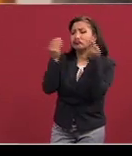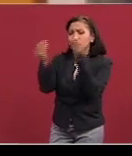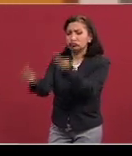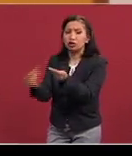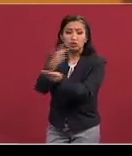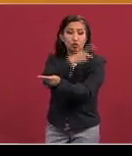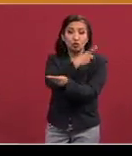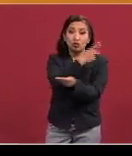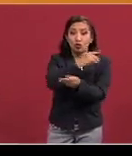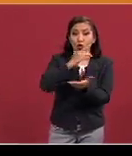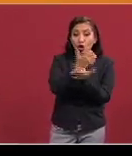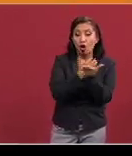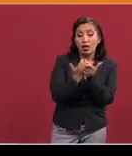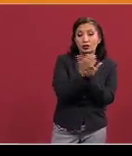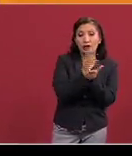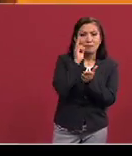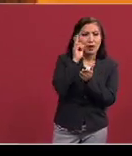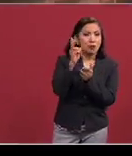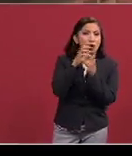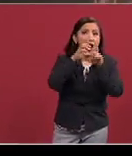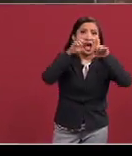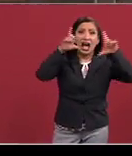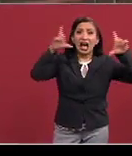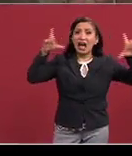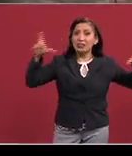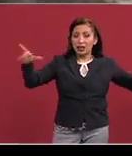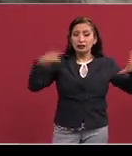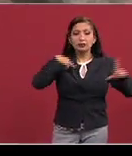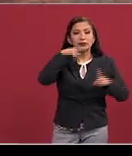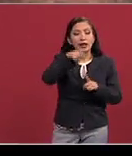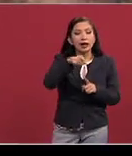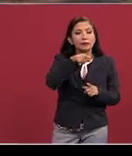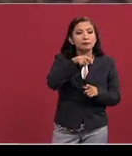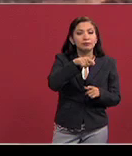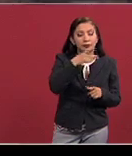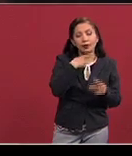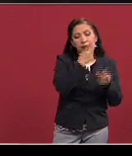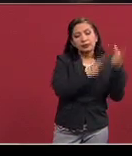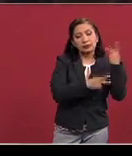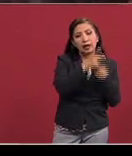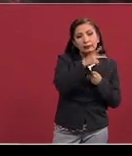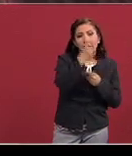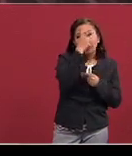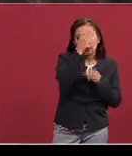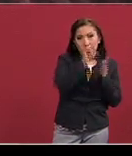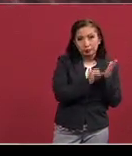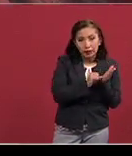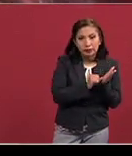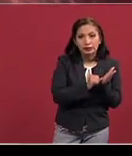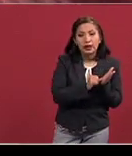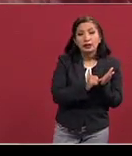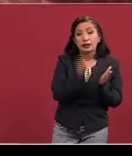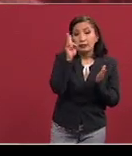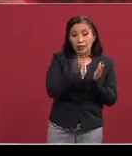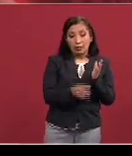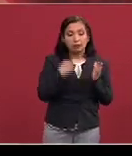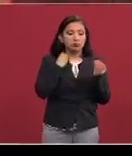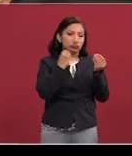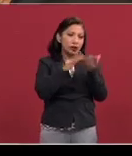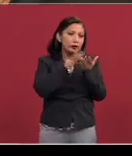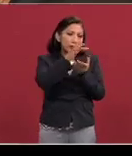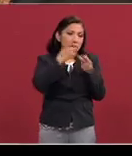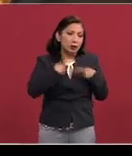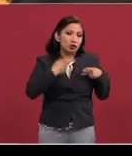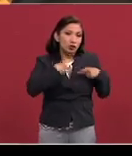piezas fundamentales. Veremos unas de gran formato que nos han facilitado durante 3 meses, y realmente nuestro